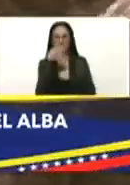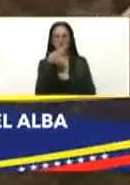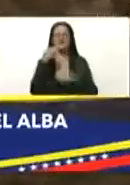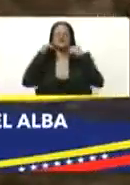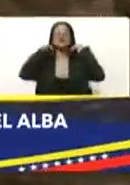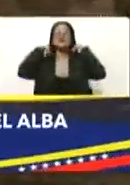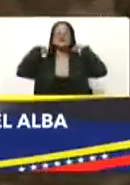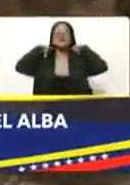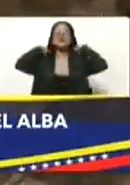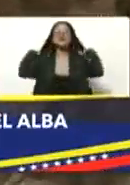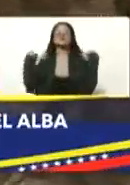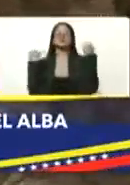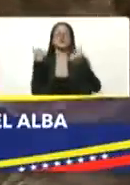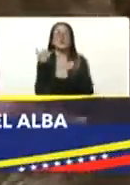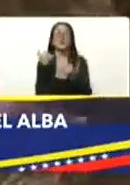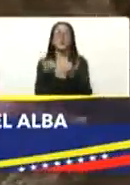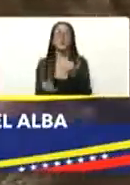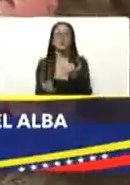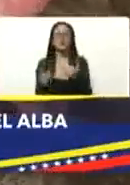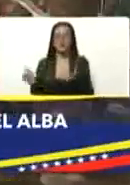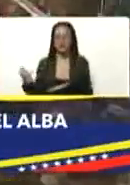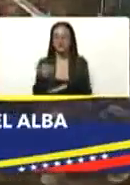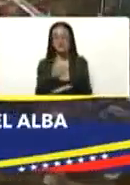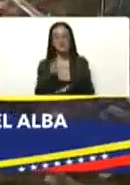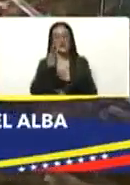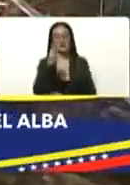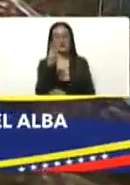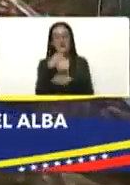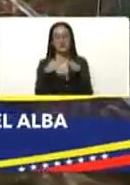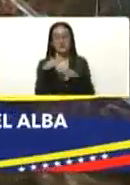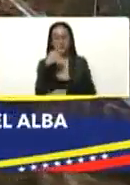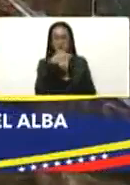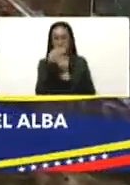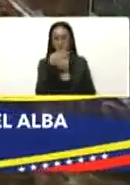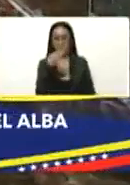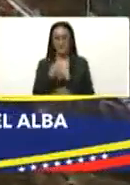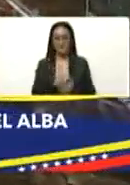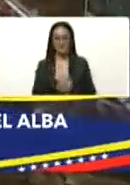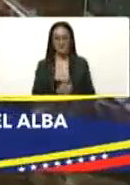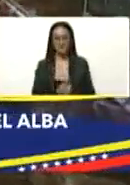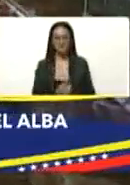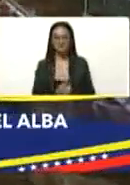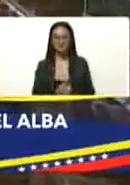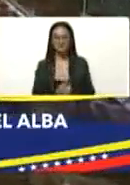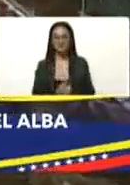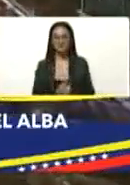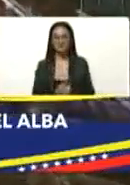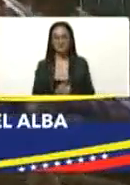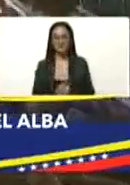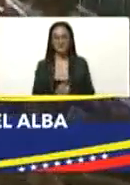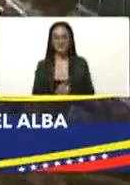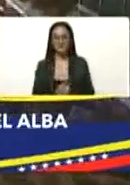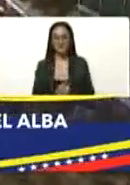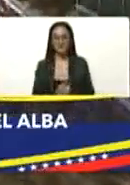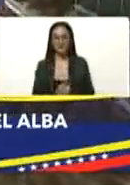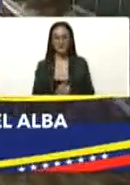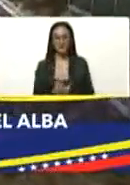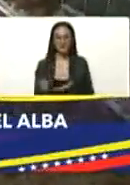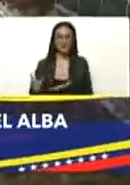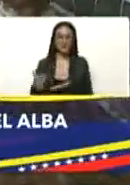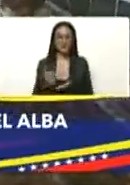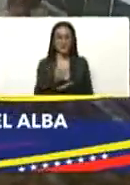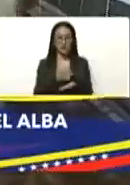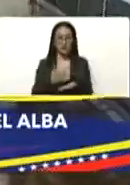y una última recolecta a las 3 y media de la tarde. Y se le, ya a esa hora se recolecta,